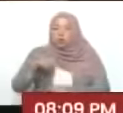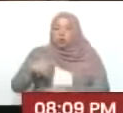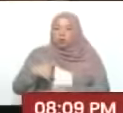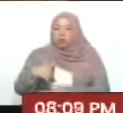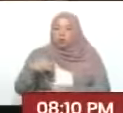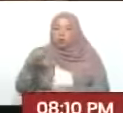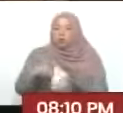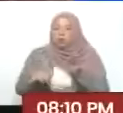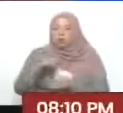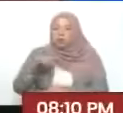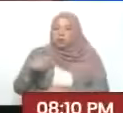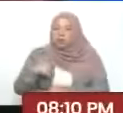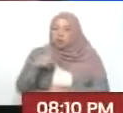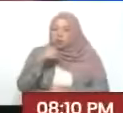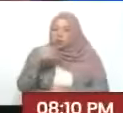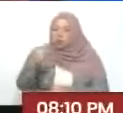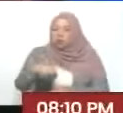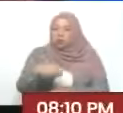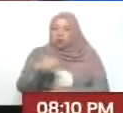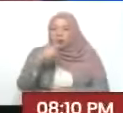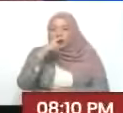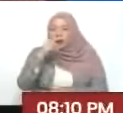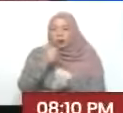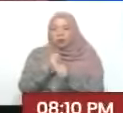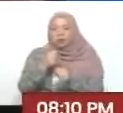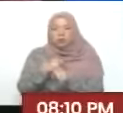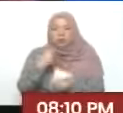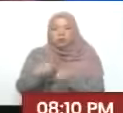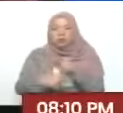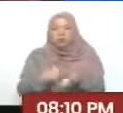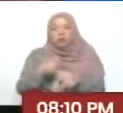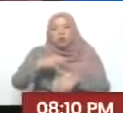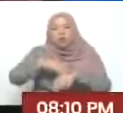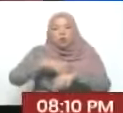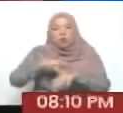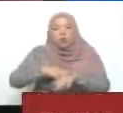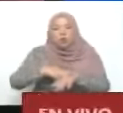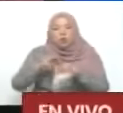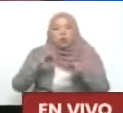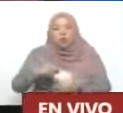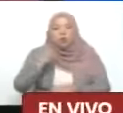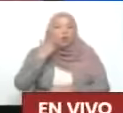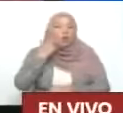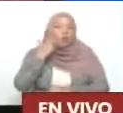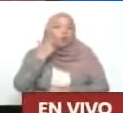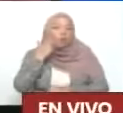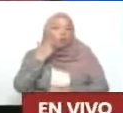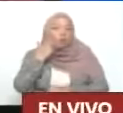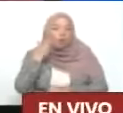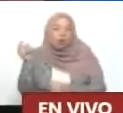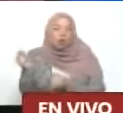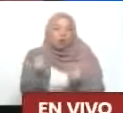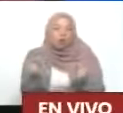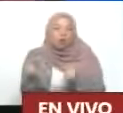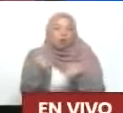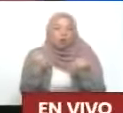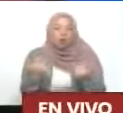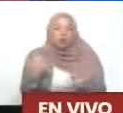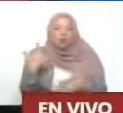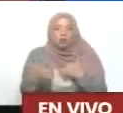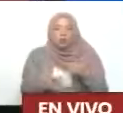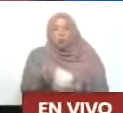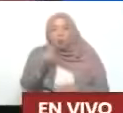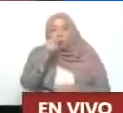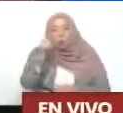Carlos. Lo puedo llamar desde ya. Voy a convocar a la mamá de los diálogos, porque va a ser con el hombre